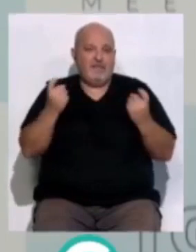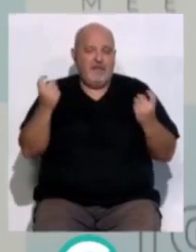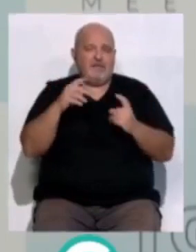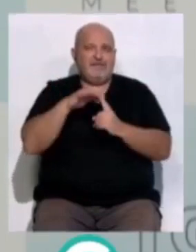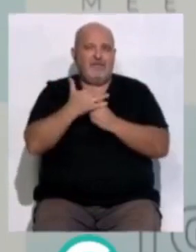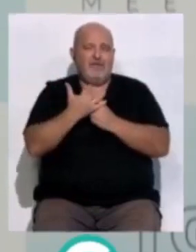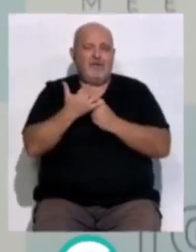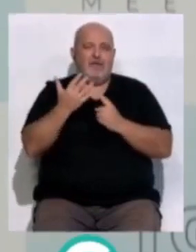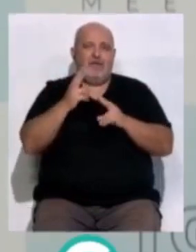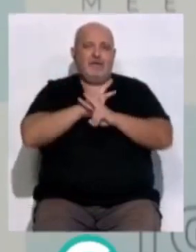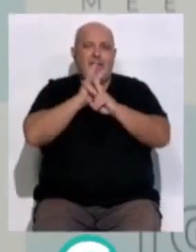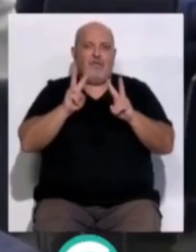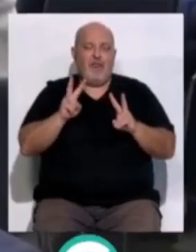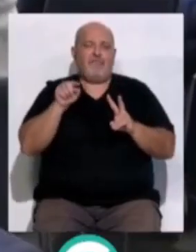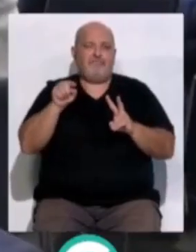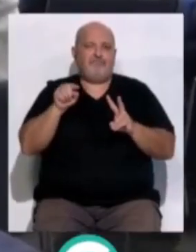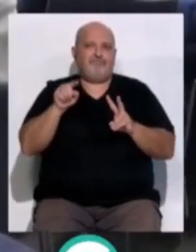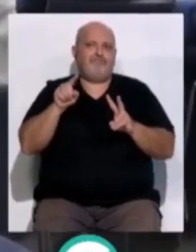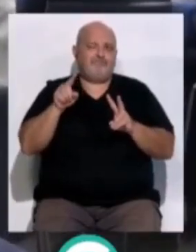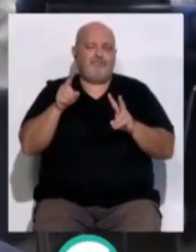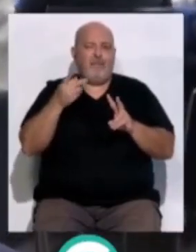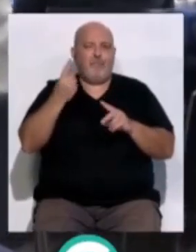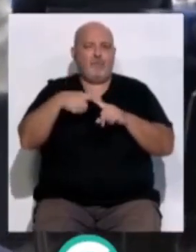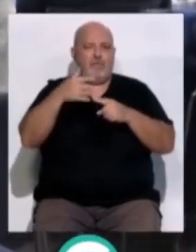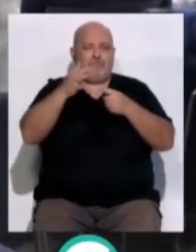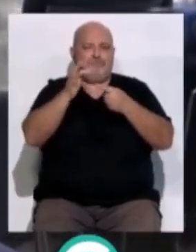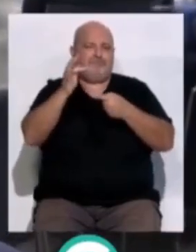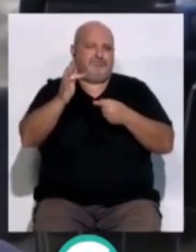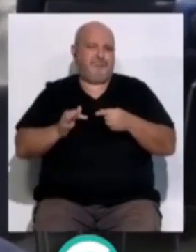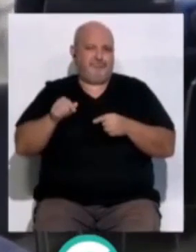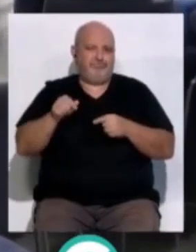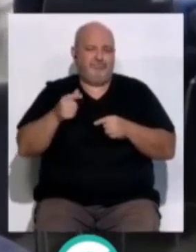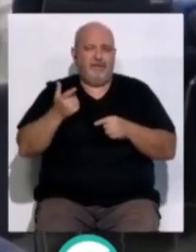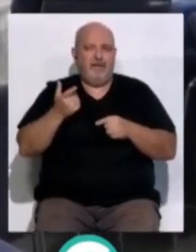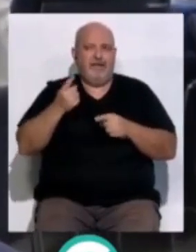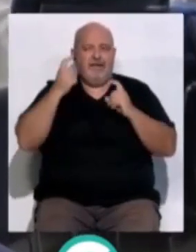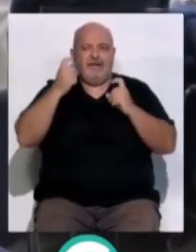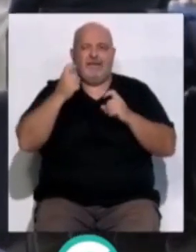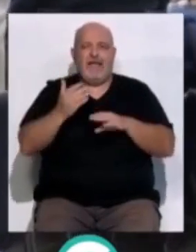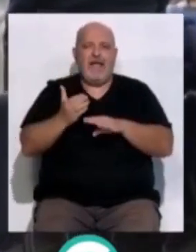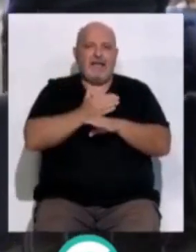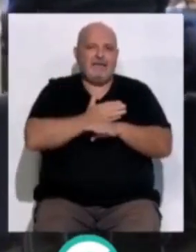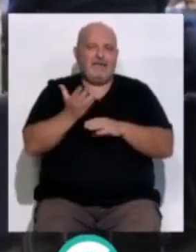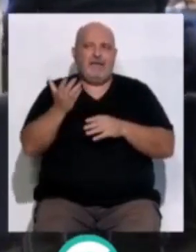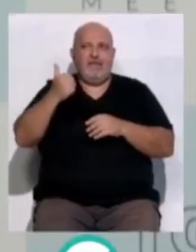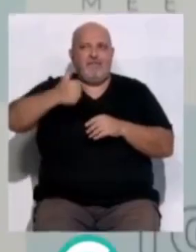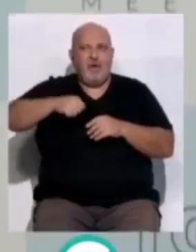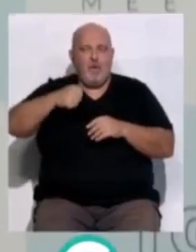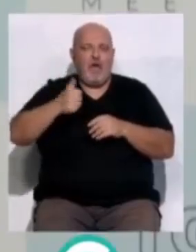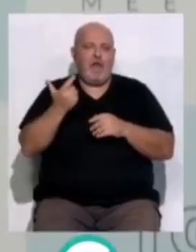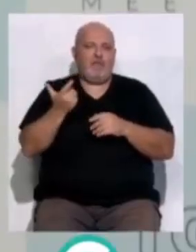situación internacional macro, y precisamente en ese sentido pues nosotros intentamos aquí anticipar, evaluar